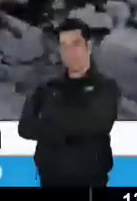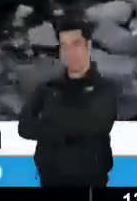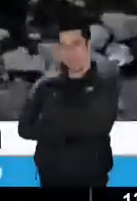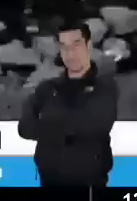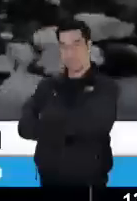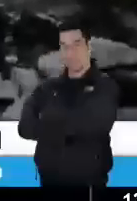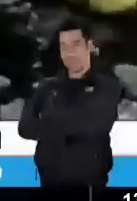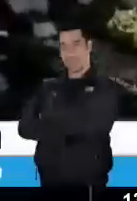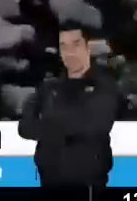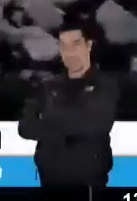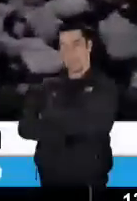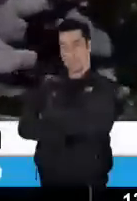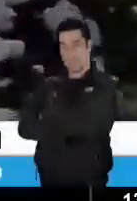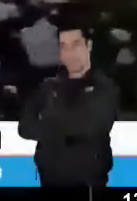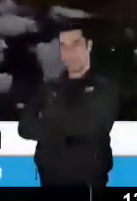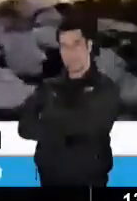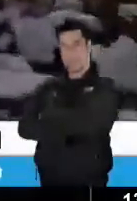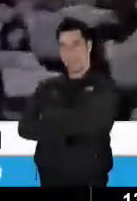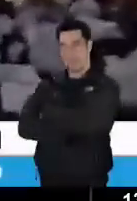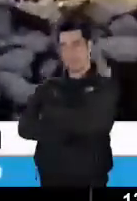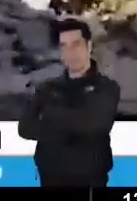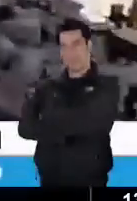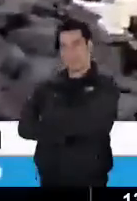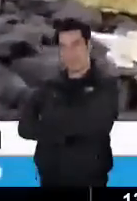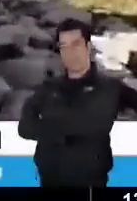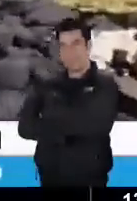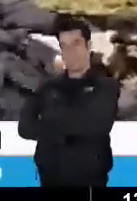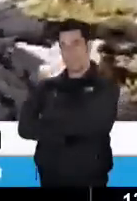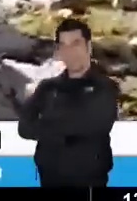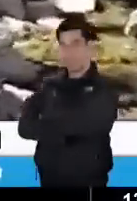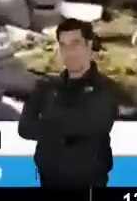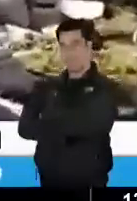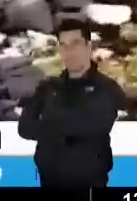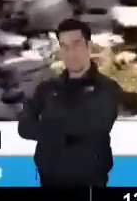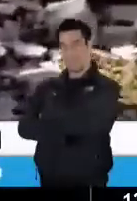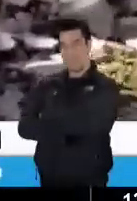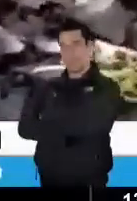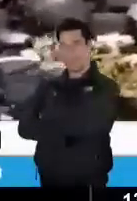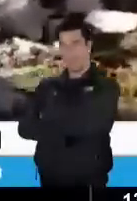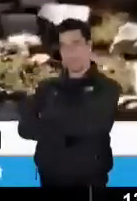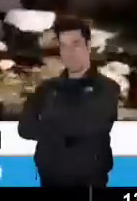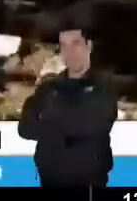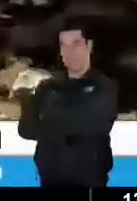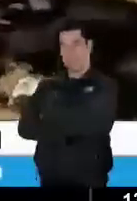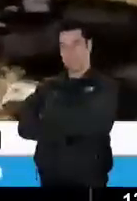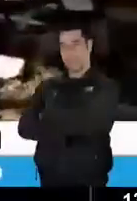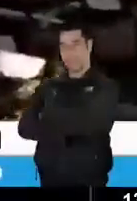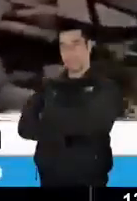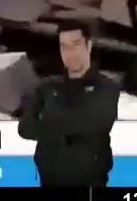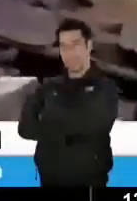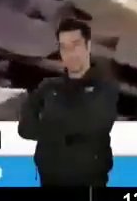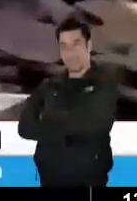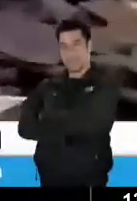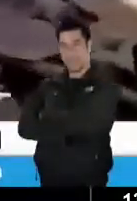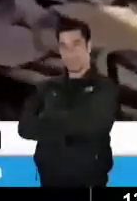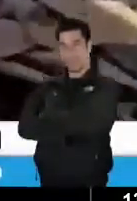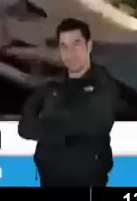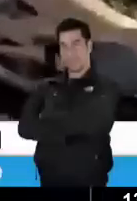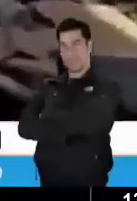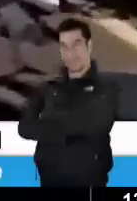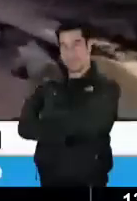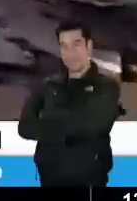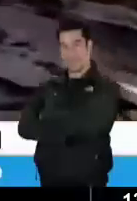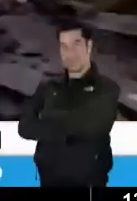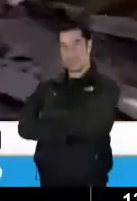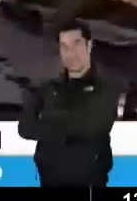Y precisamente nosotros estuvimos hablando con la delegada presidencial Constanza Martínez, quien dijo que esta es una señal que indica que la narcocultura